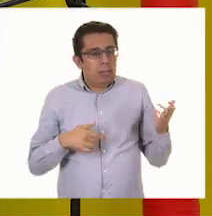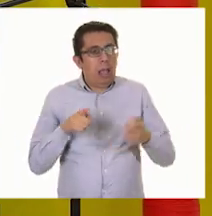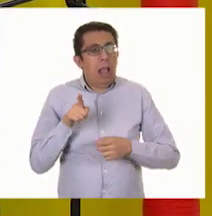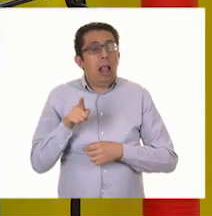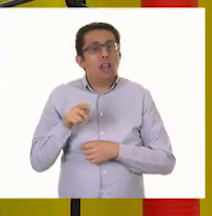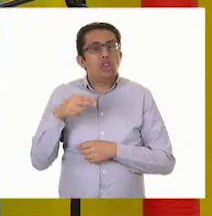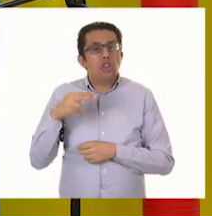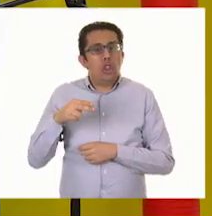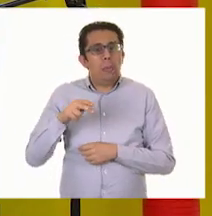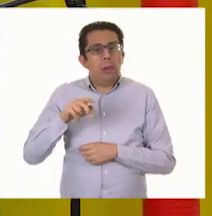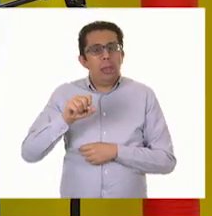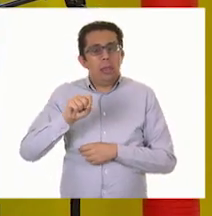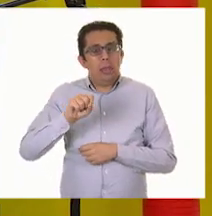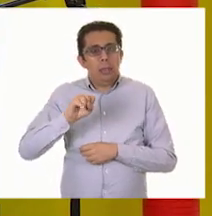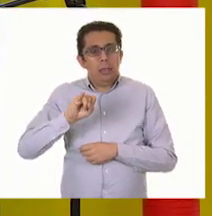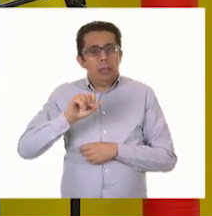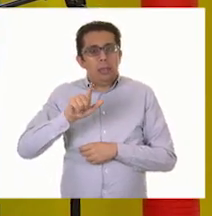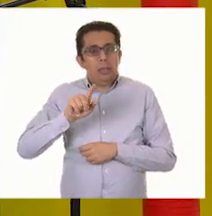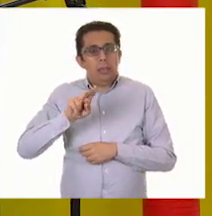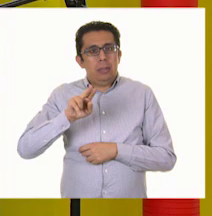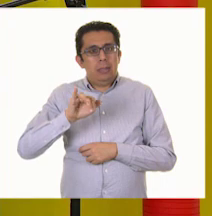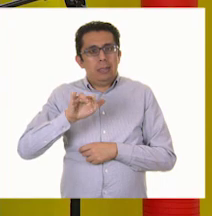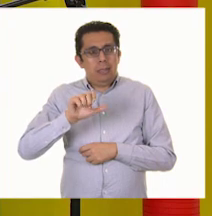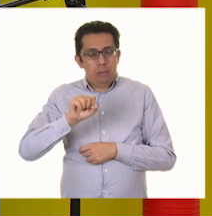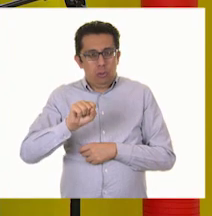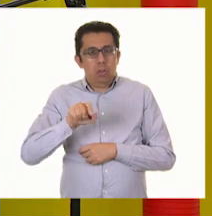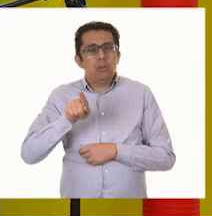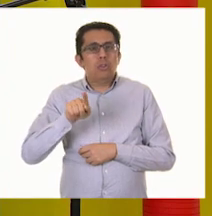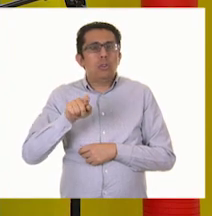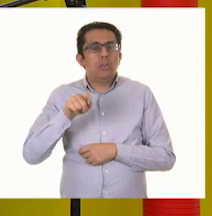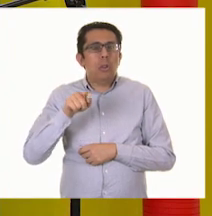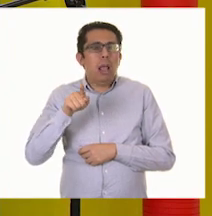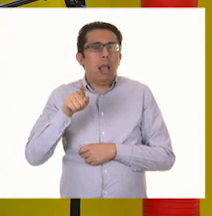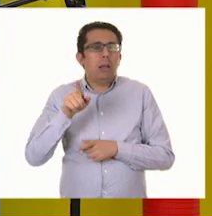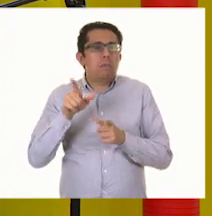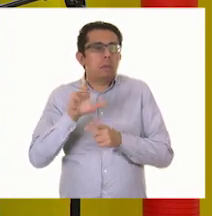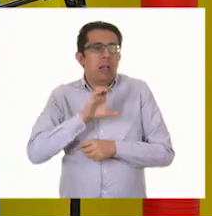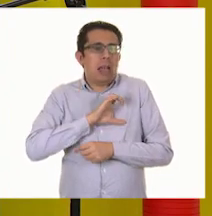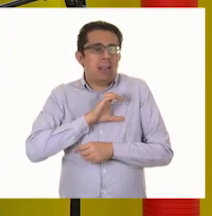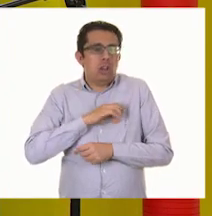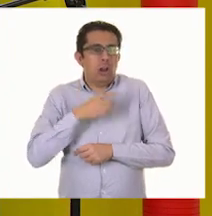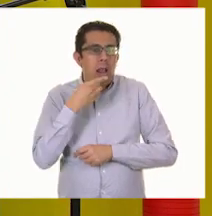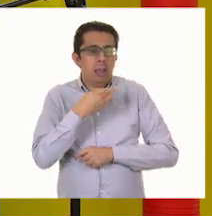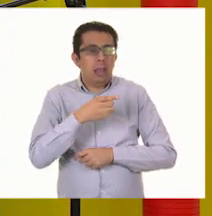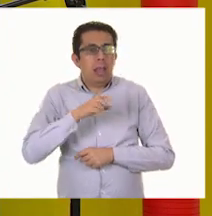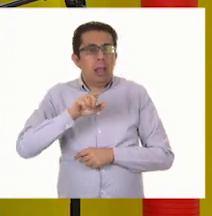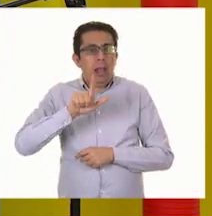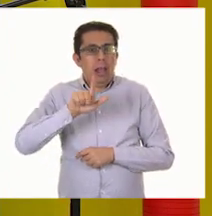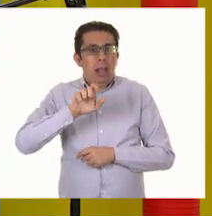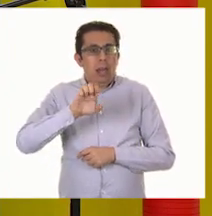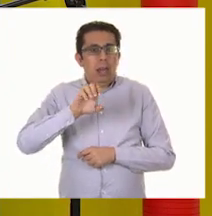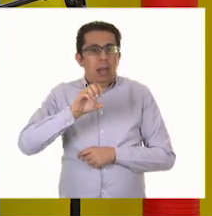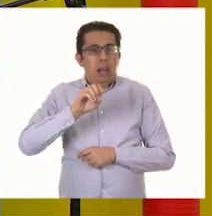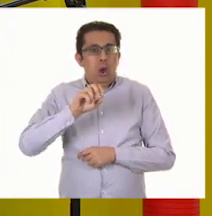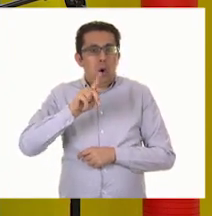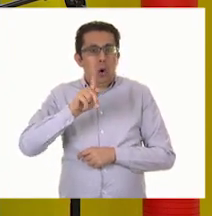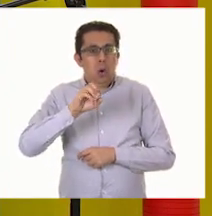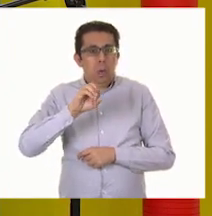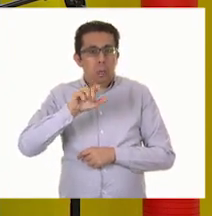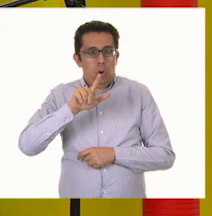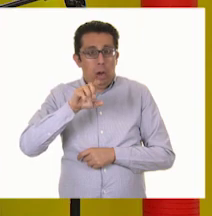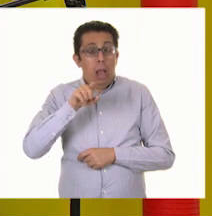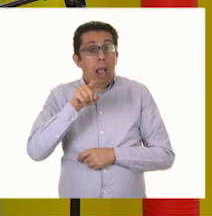Silvius Leopold Weiss, pero Bach le decía Leopold. Leopold era el más grande laudista de su época. Y